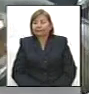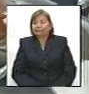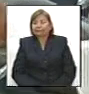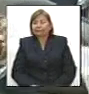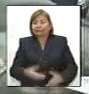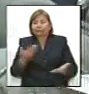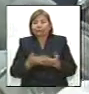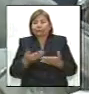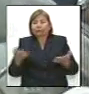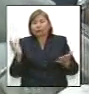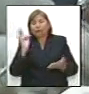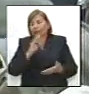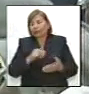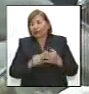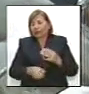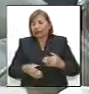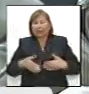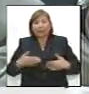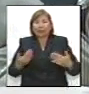de normas taquidérmicas?